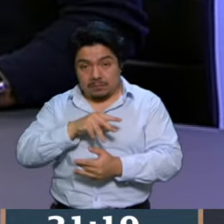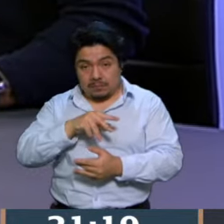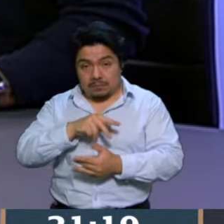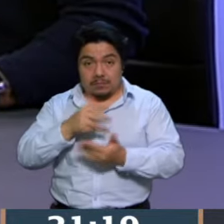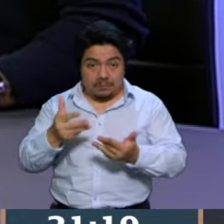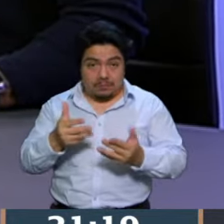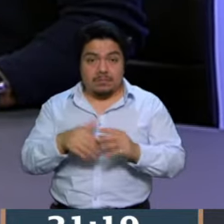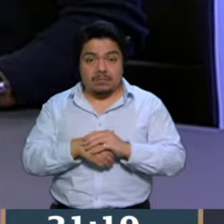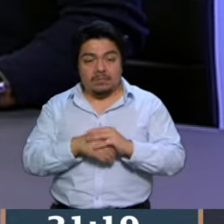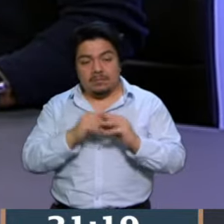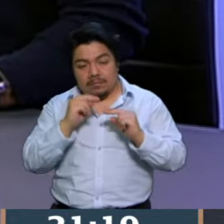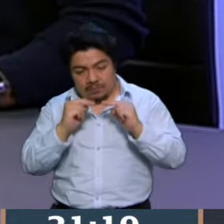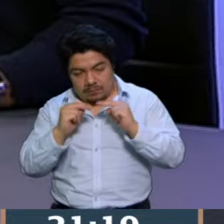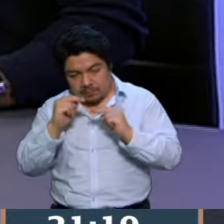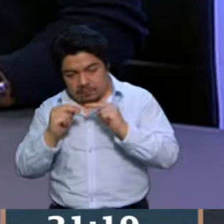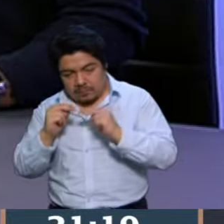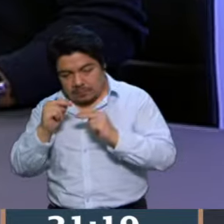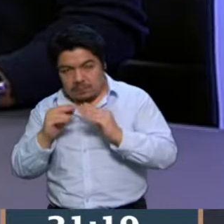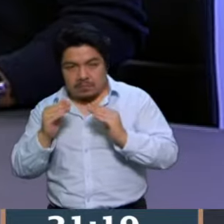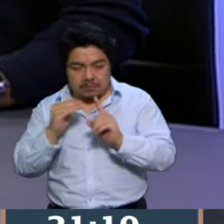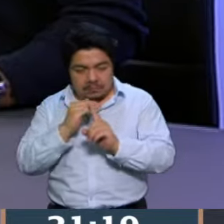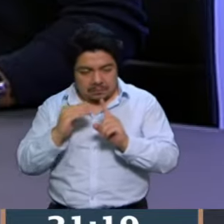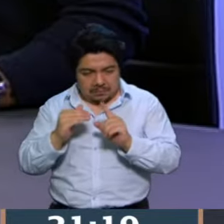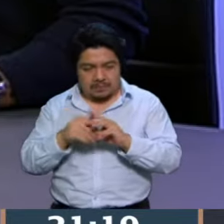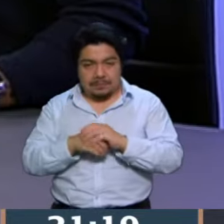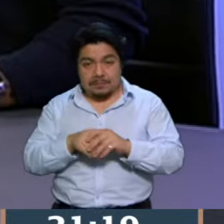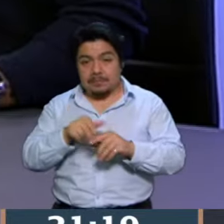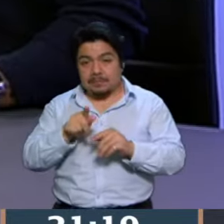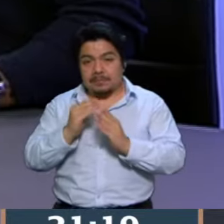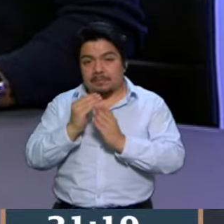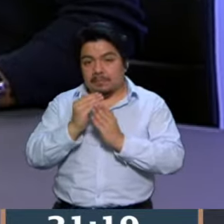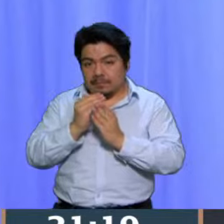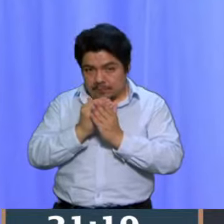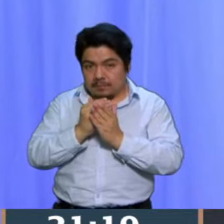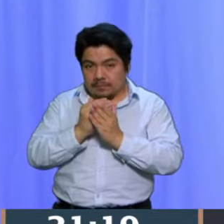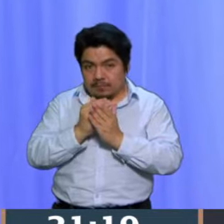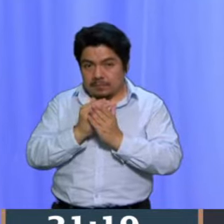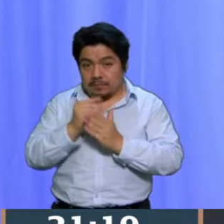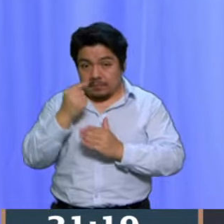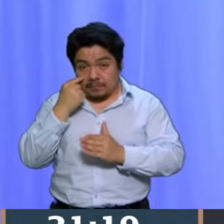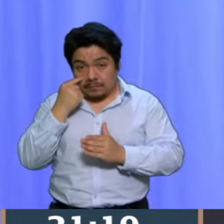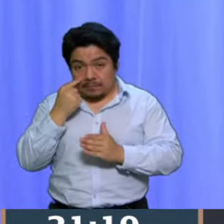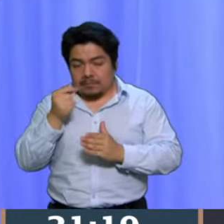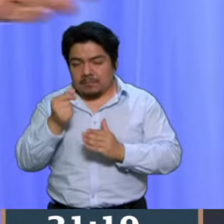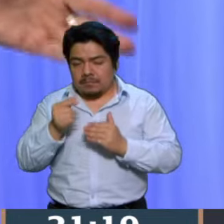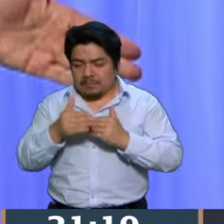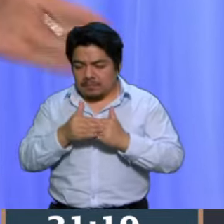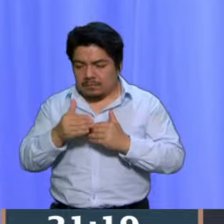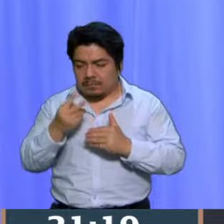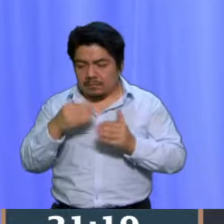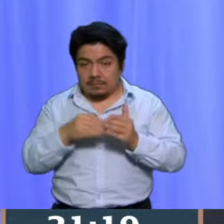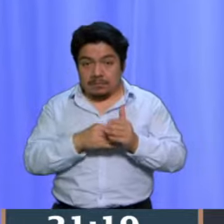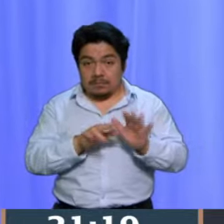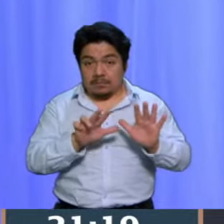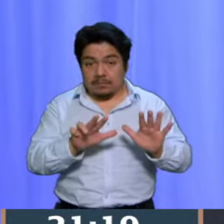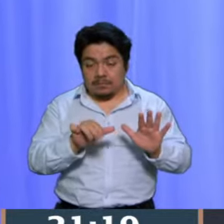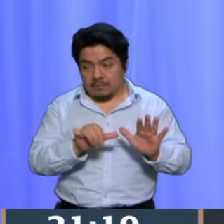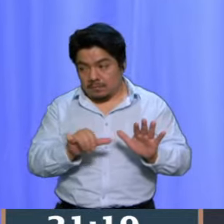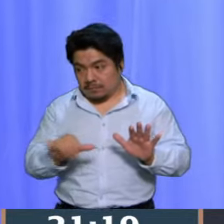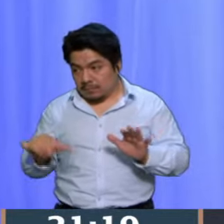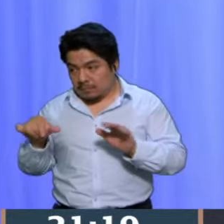términos estadísticos, promediados, ¿no? Pero bajamos. Fíjate, en muy poco tiempo, 2018 a